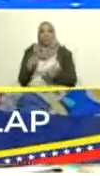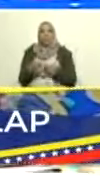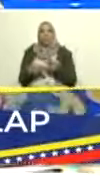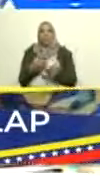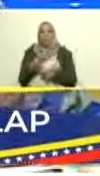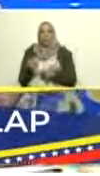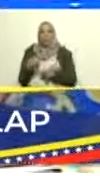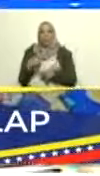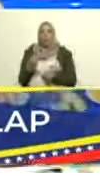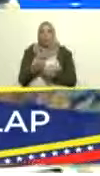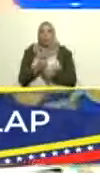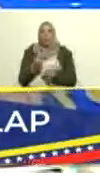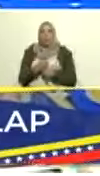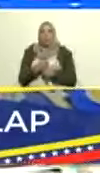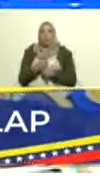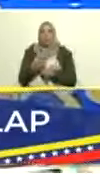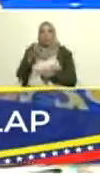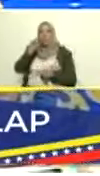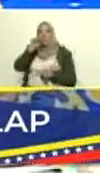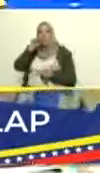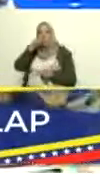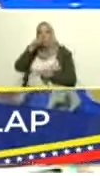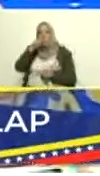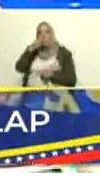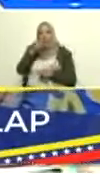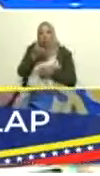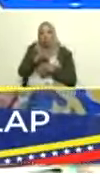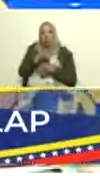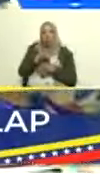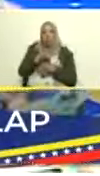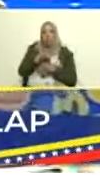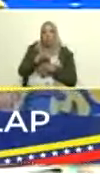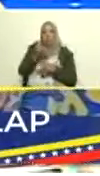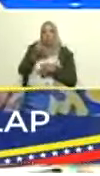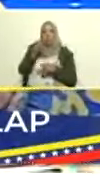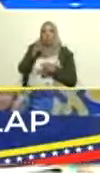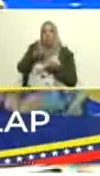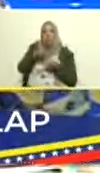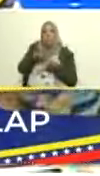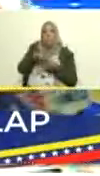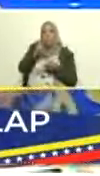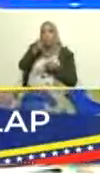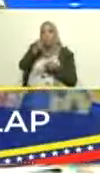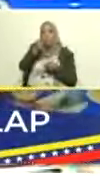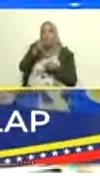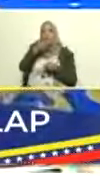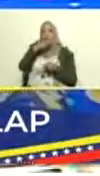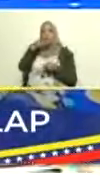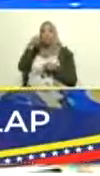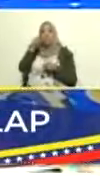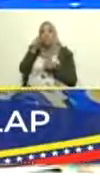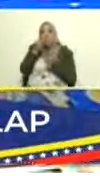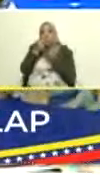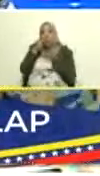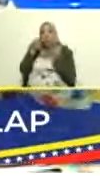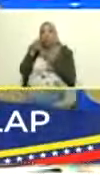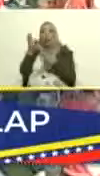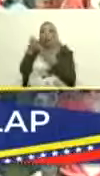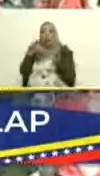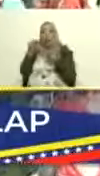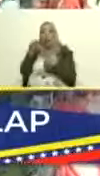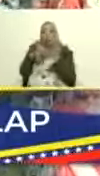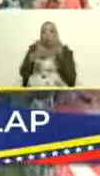agregar pollo, carne, caraota, sal, quiero aumentar los productos